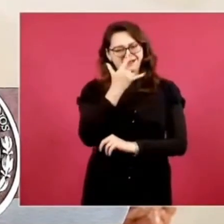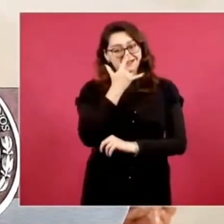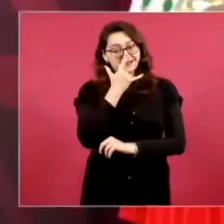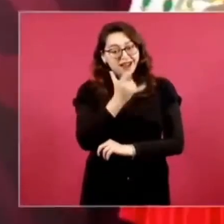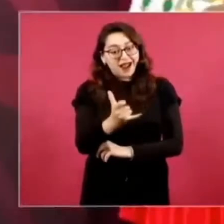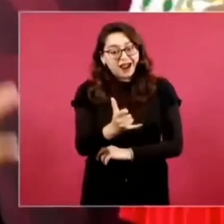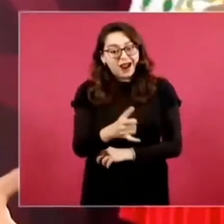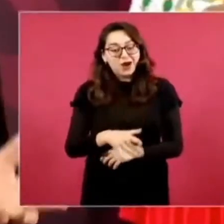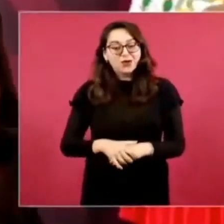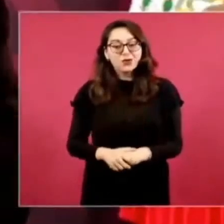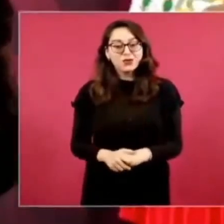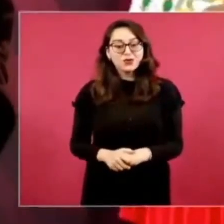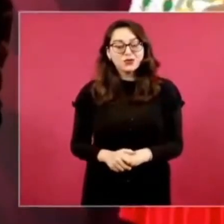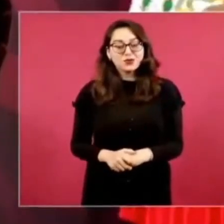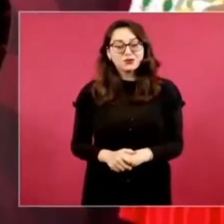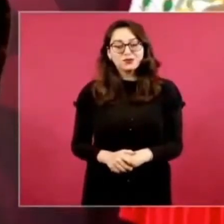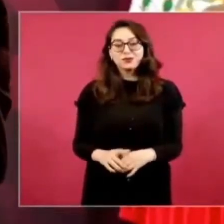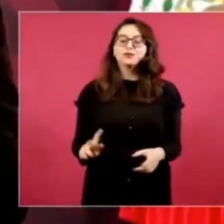¿Qué hicieron?